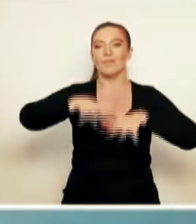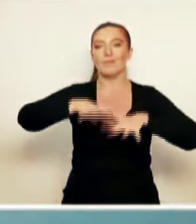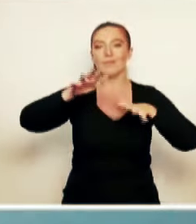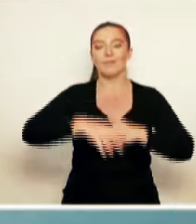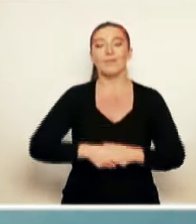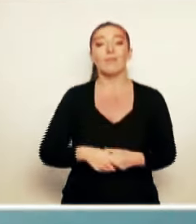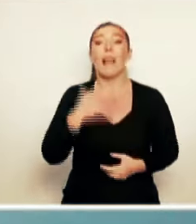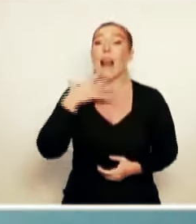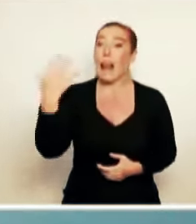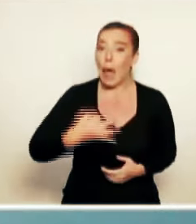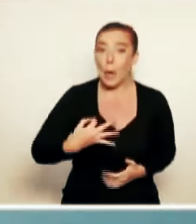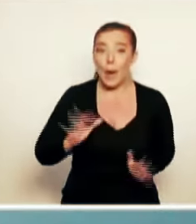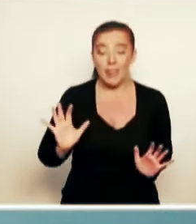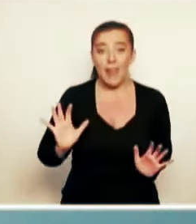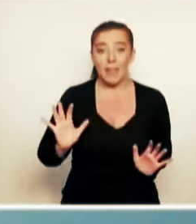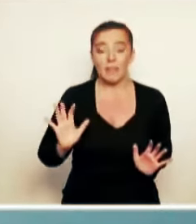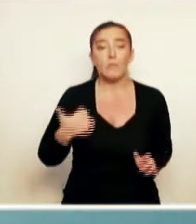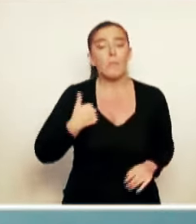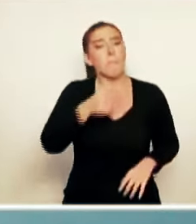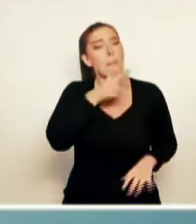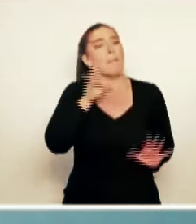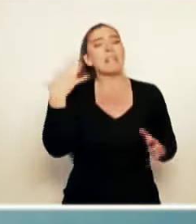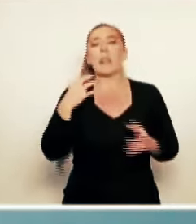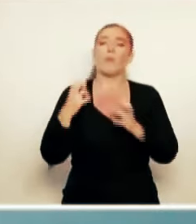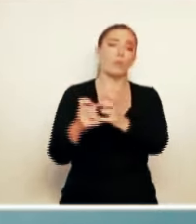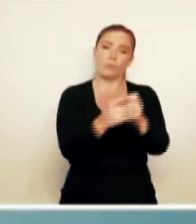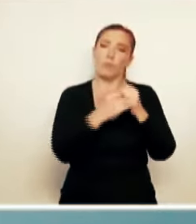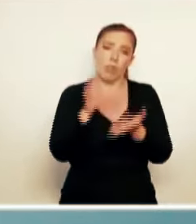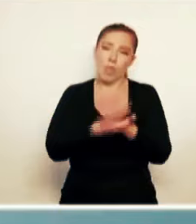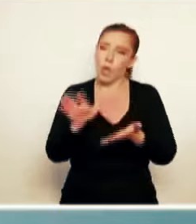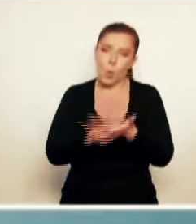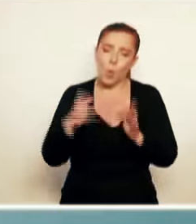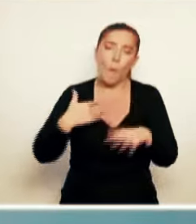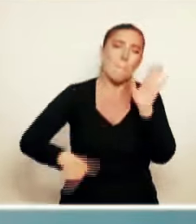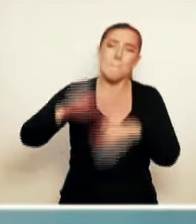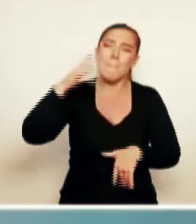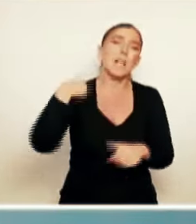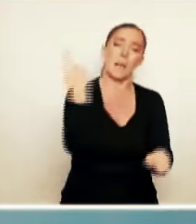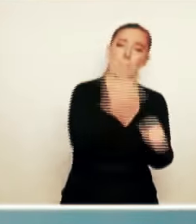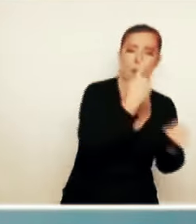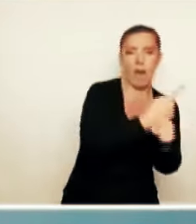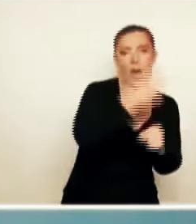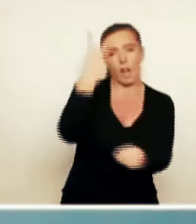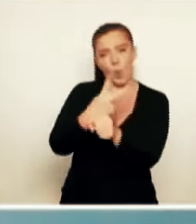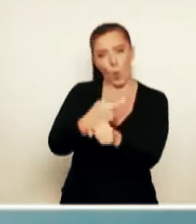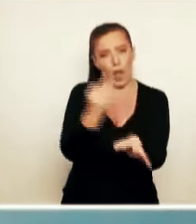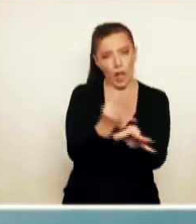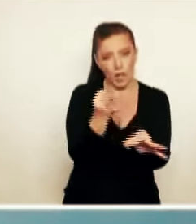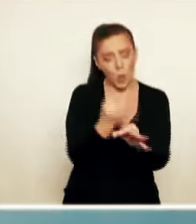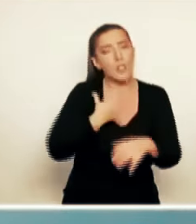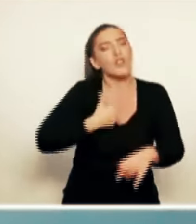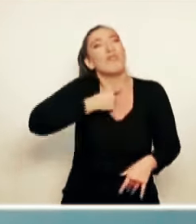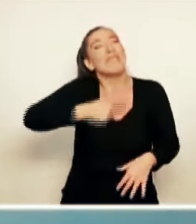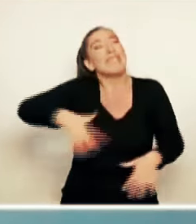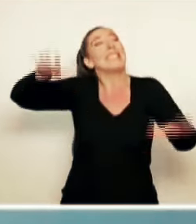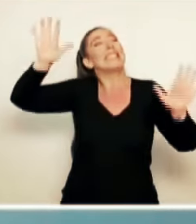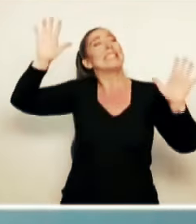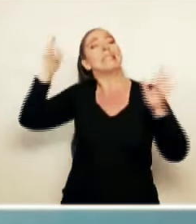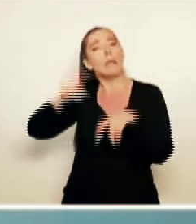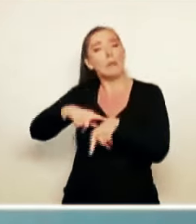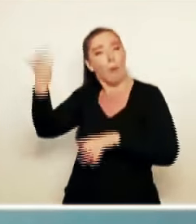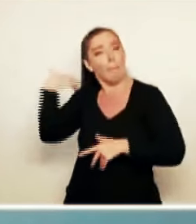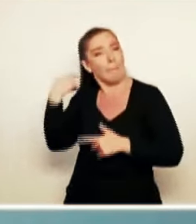Y la verdad que no, y creo que tenemos que rediscutir todo eso, sobre todo primaria y sobre todo secundaria. Yo quise tal vez entablar